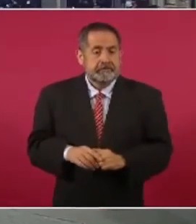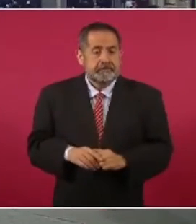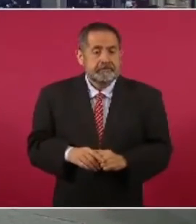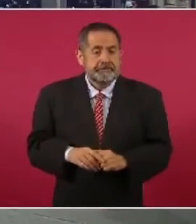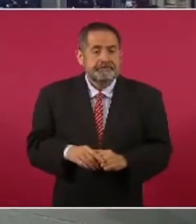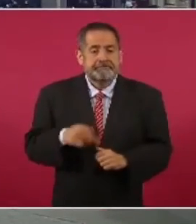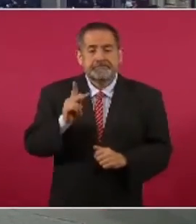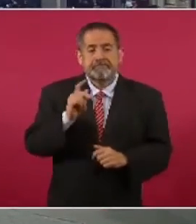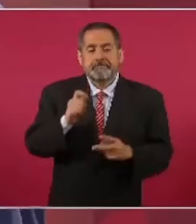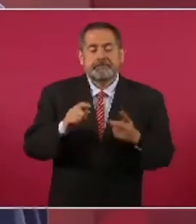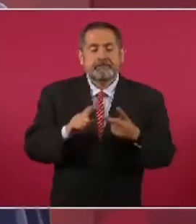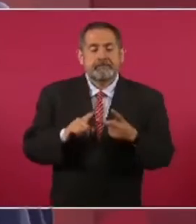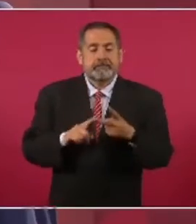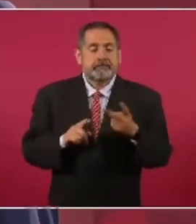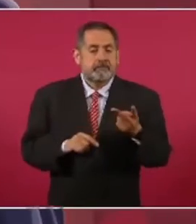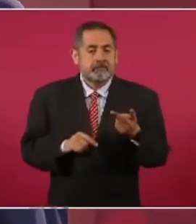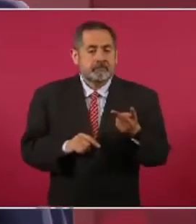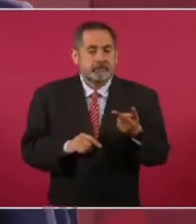la